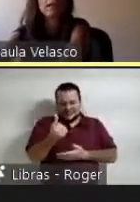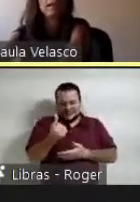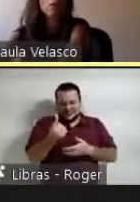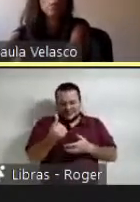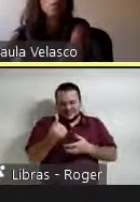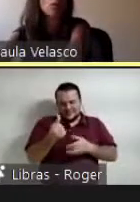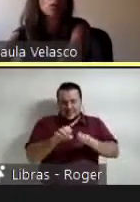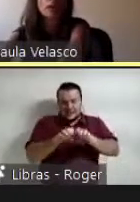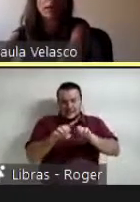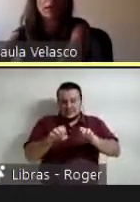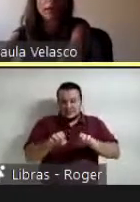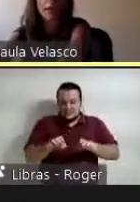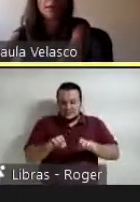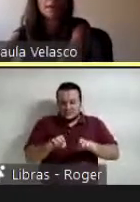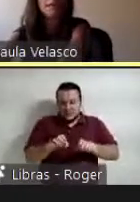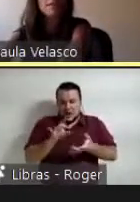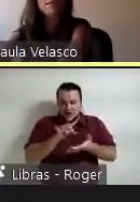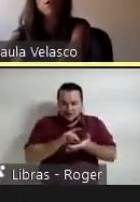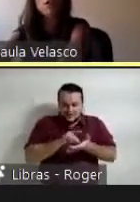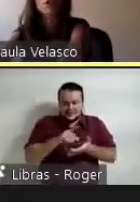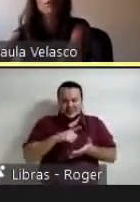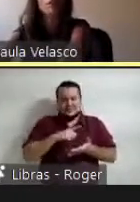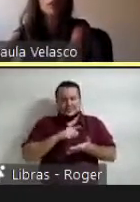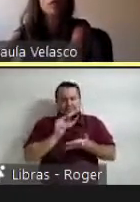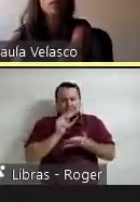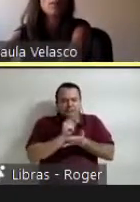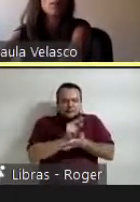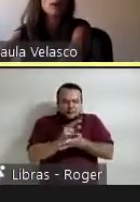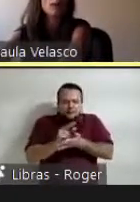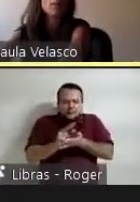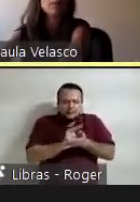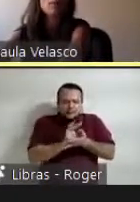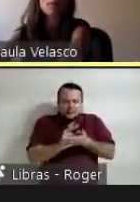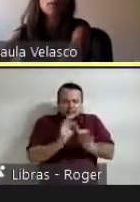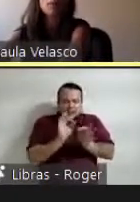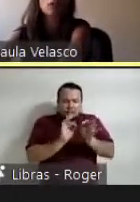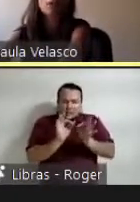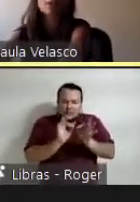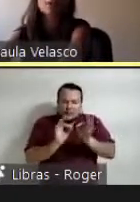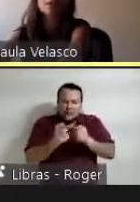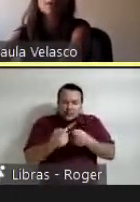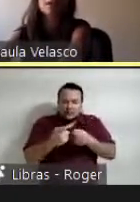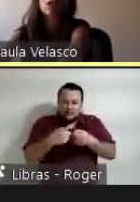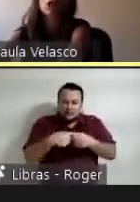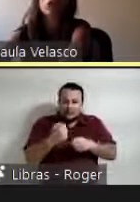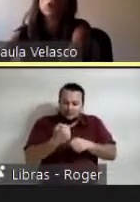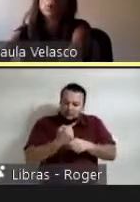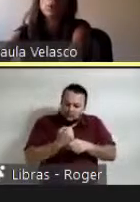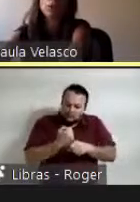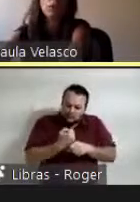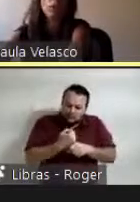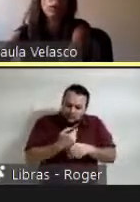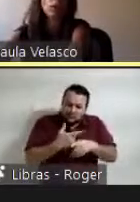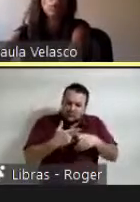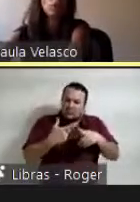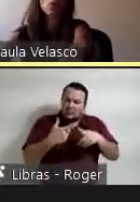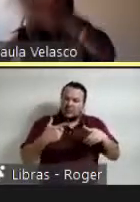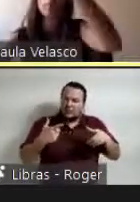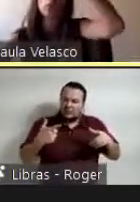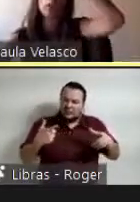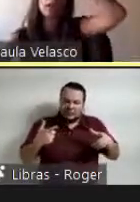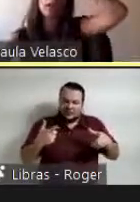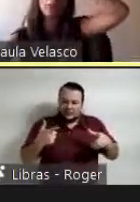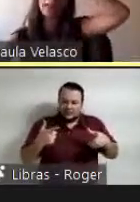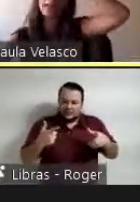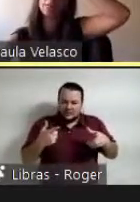del material que combinó técnicas de análisis contemporáneas para lograr especificaciones precisas sobre mortero estuco